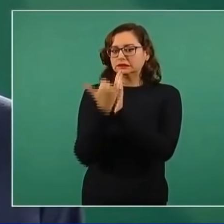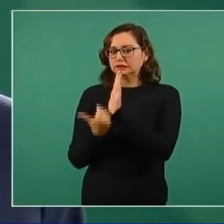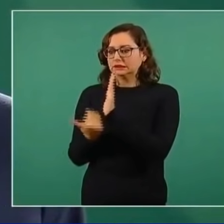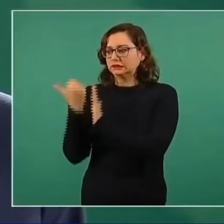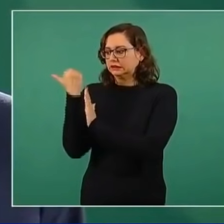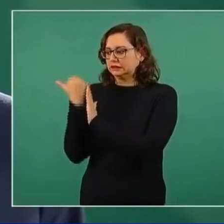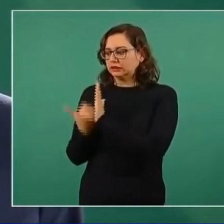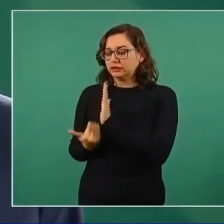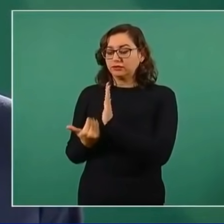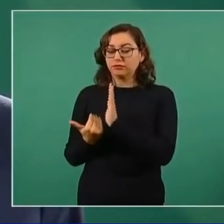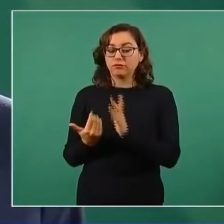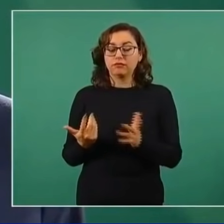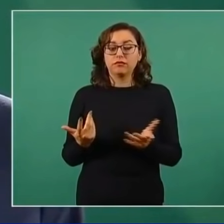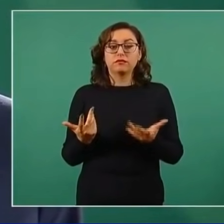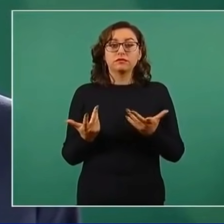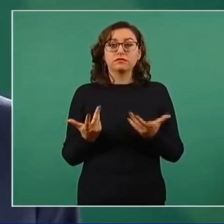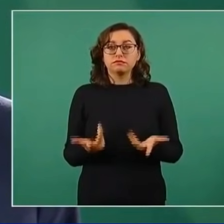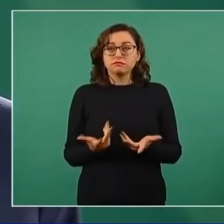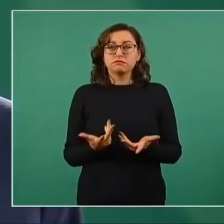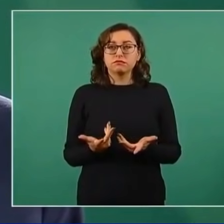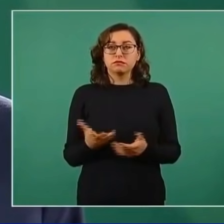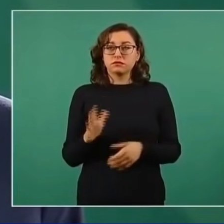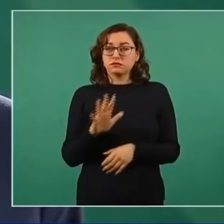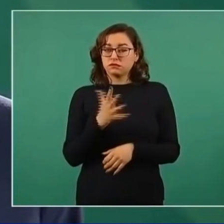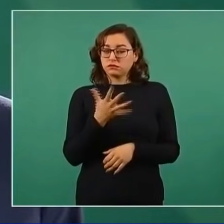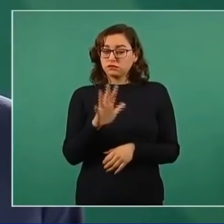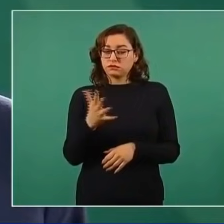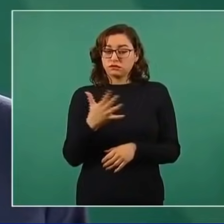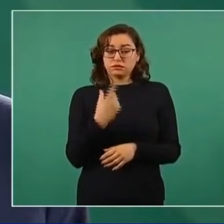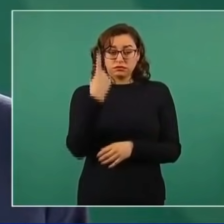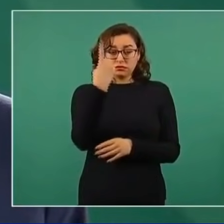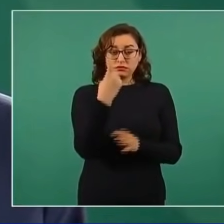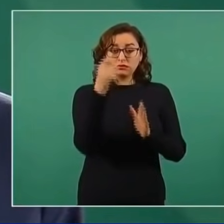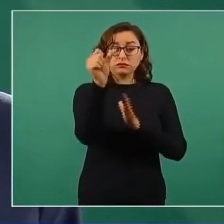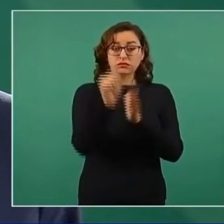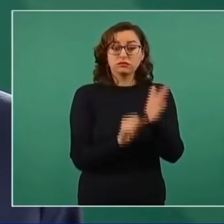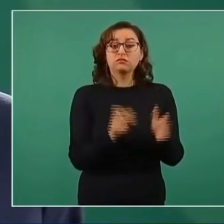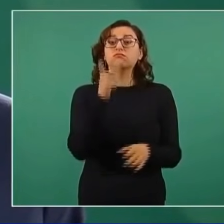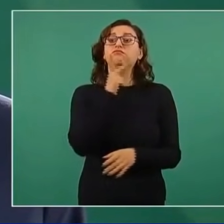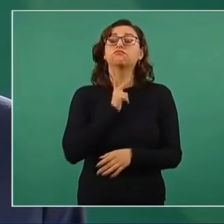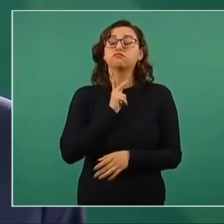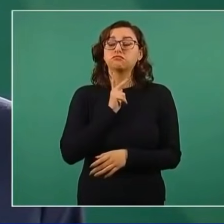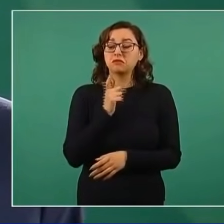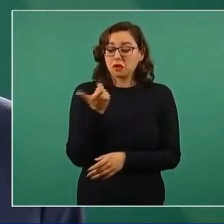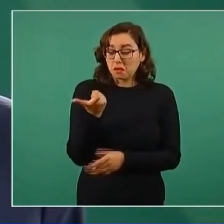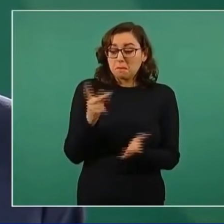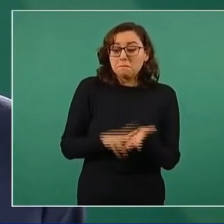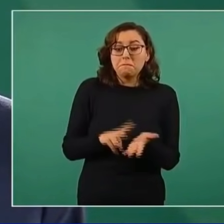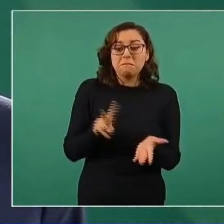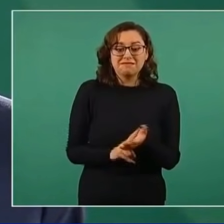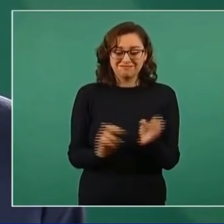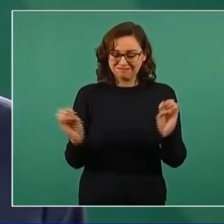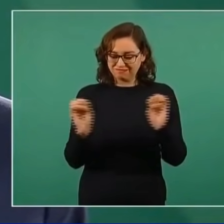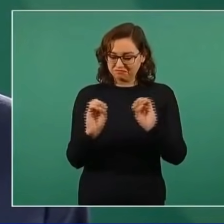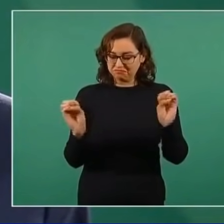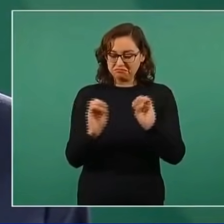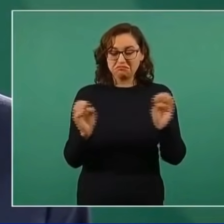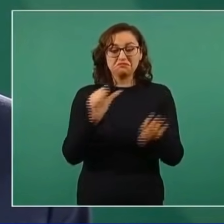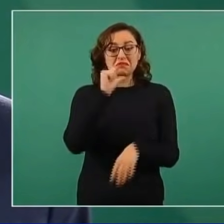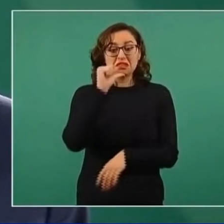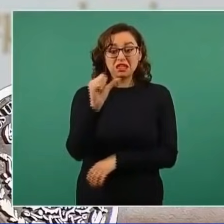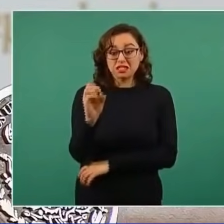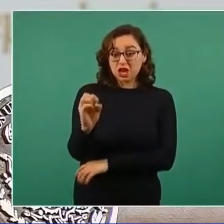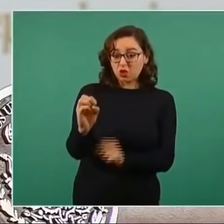hubo como un mes en que no tenía precio el petróleo, si se